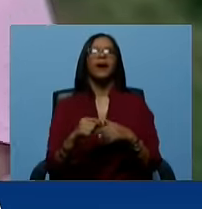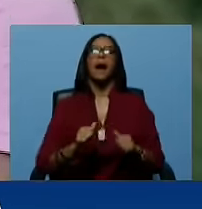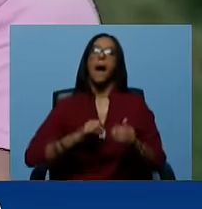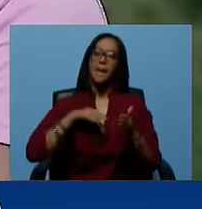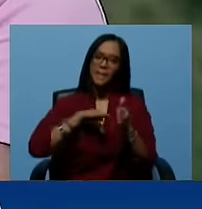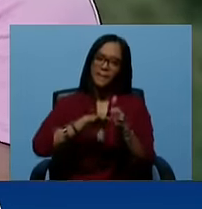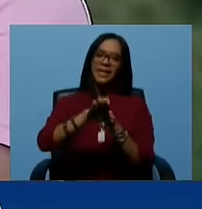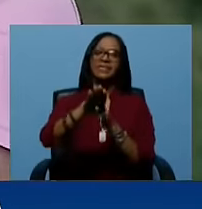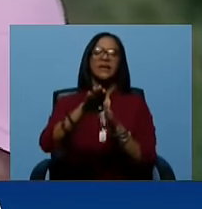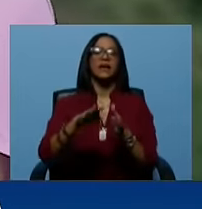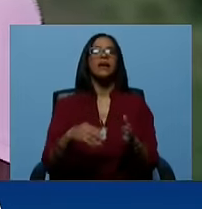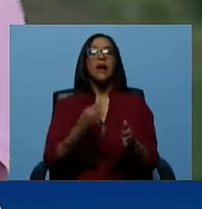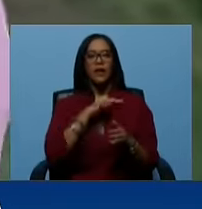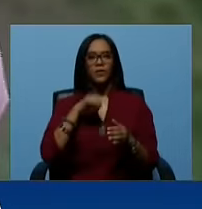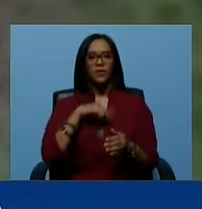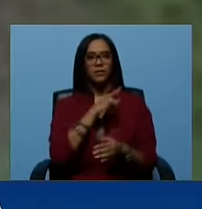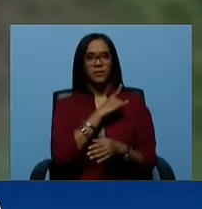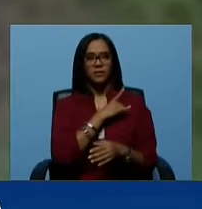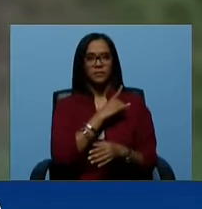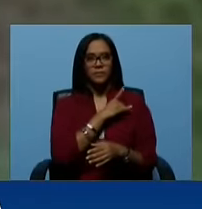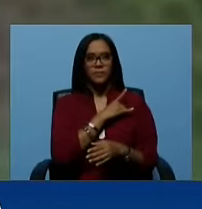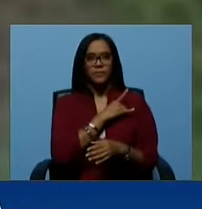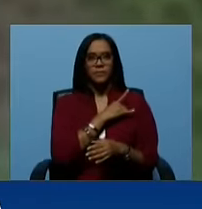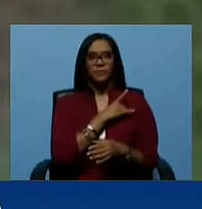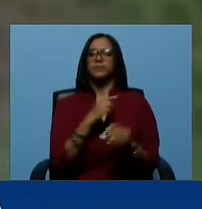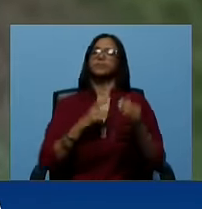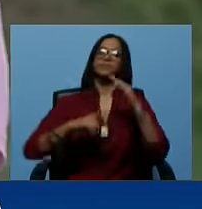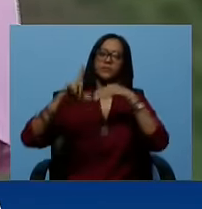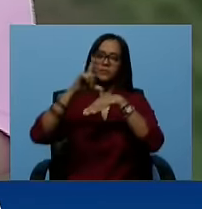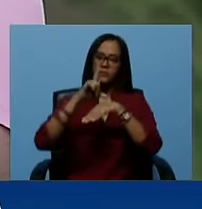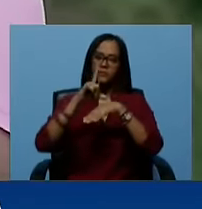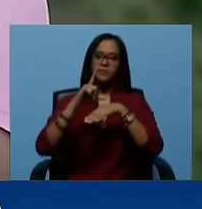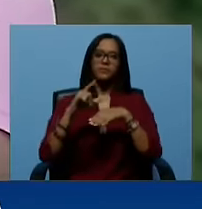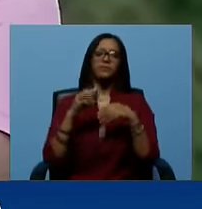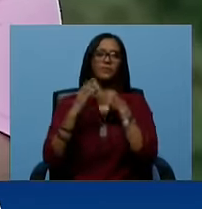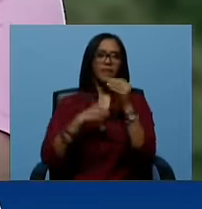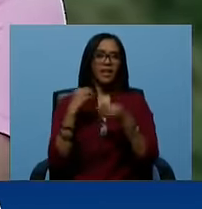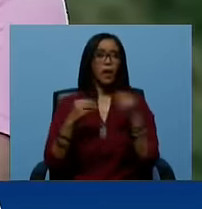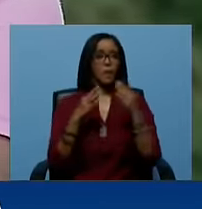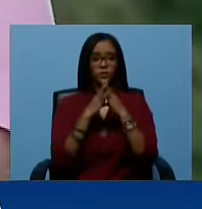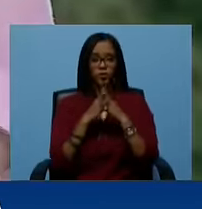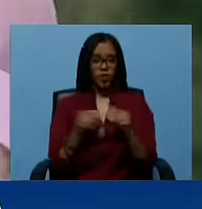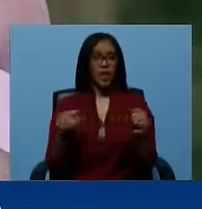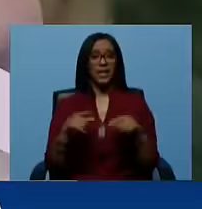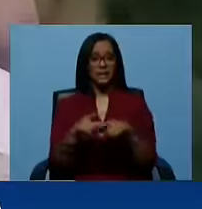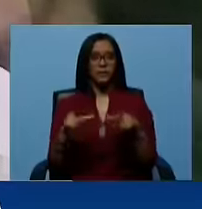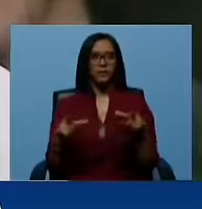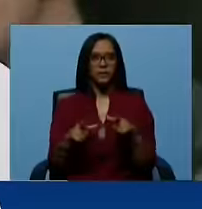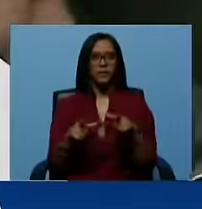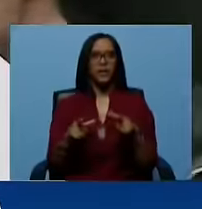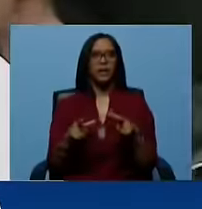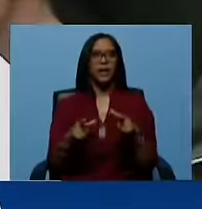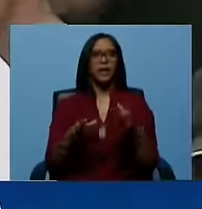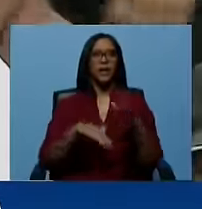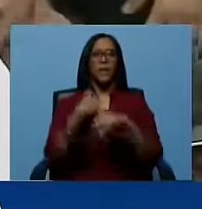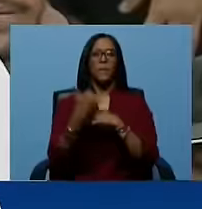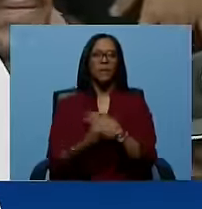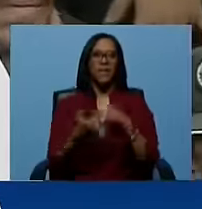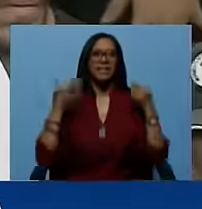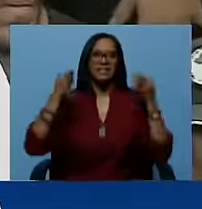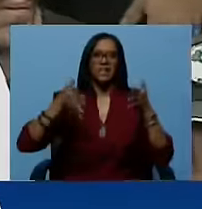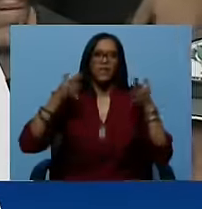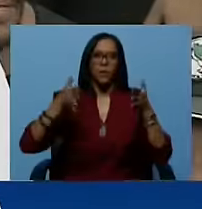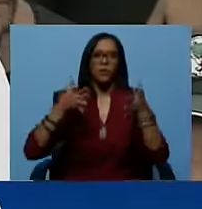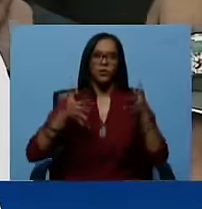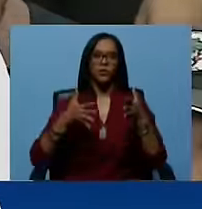allá, a nuestras universidades, a los liceos, y generaremos todas las condiciones para que los planes de formación y